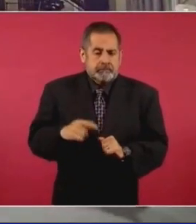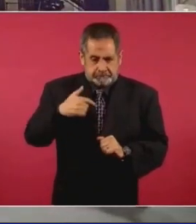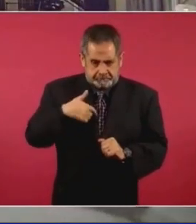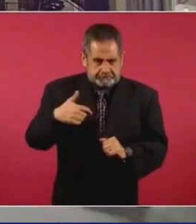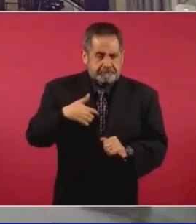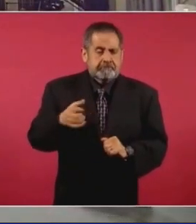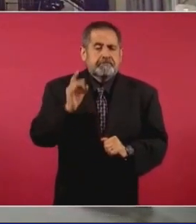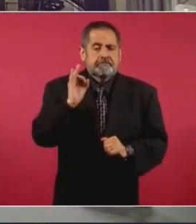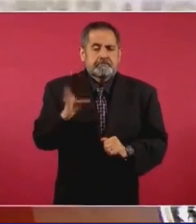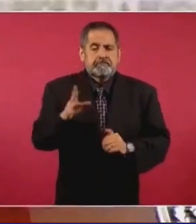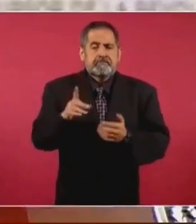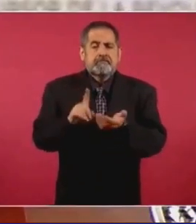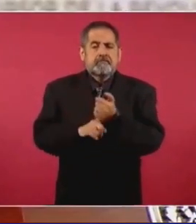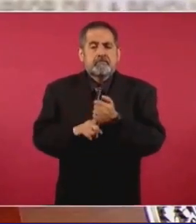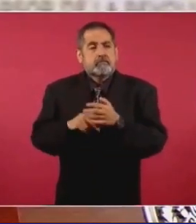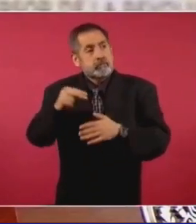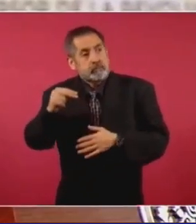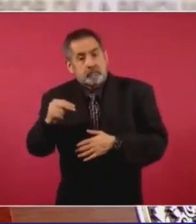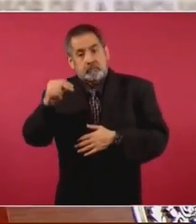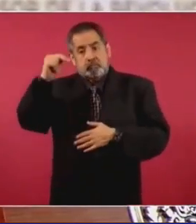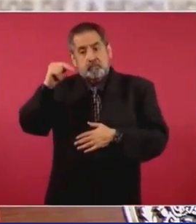logré en el caso del norte.